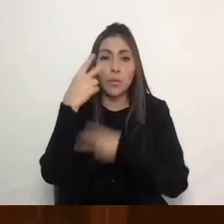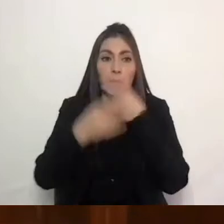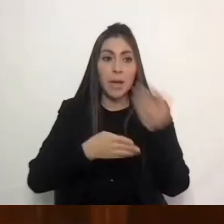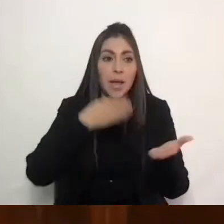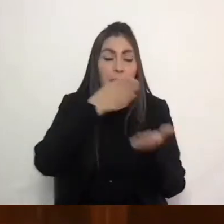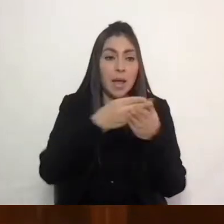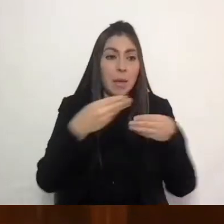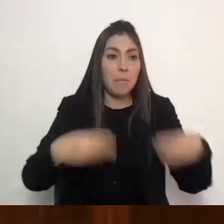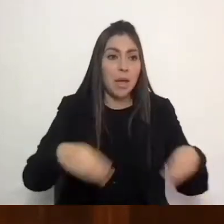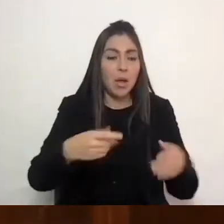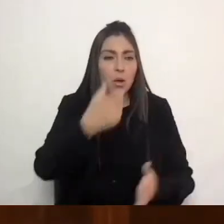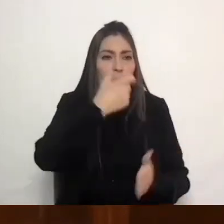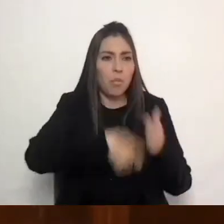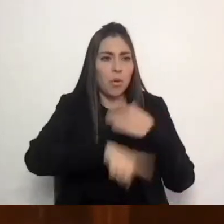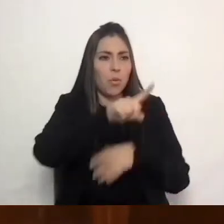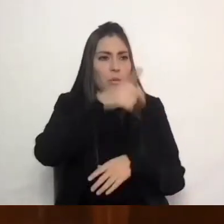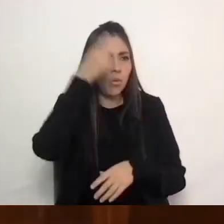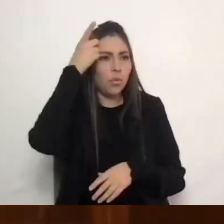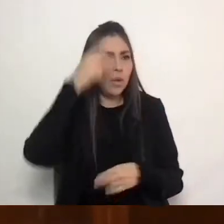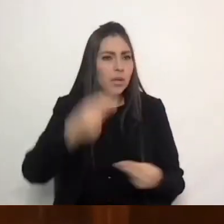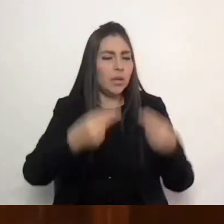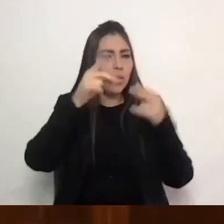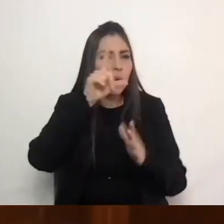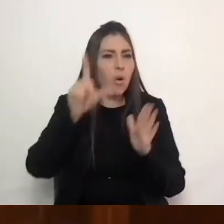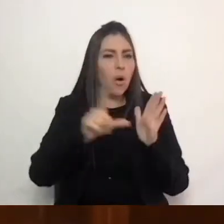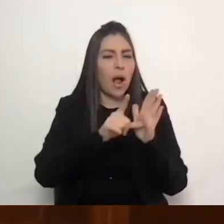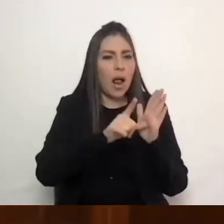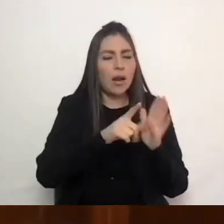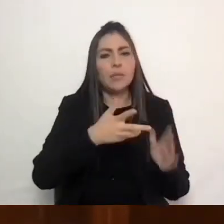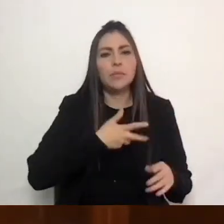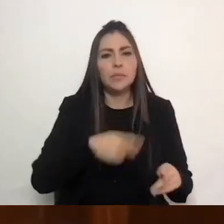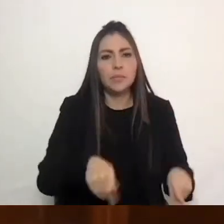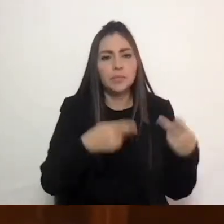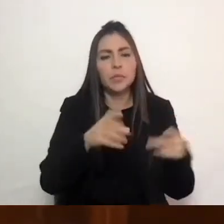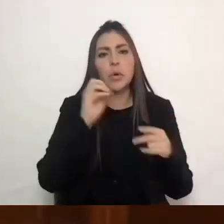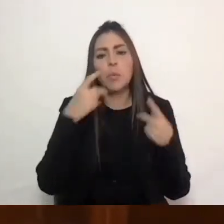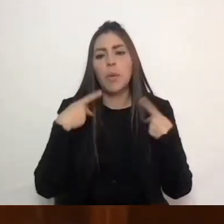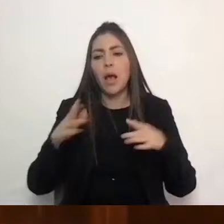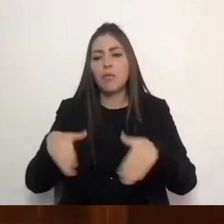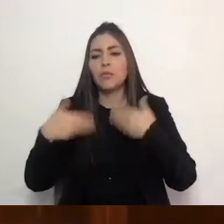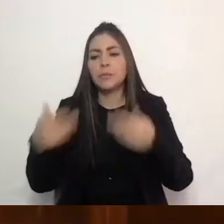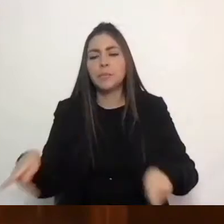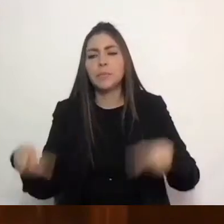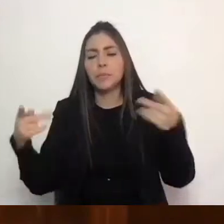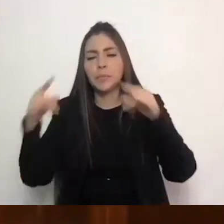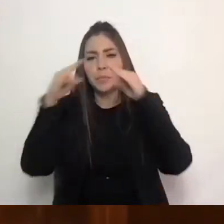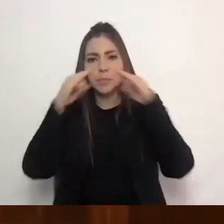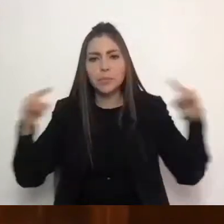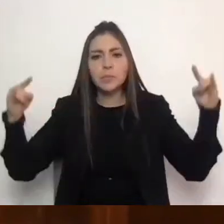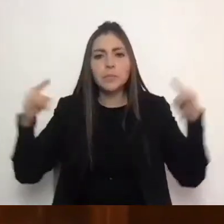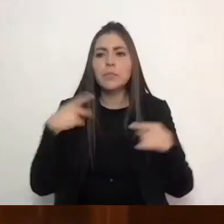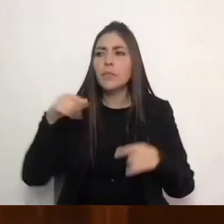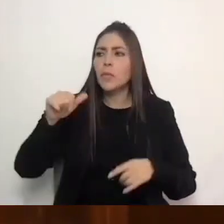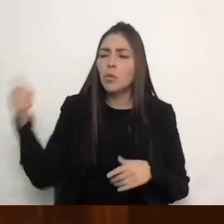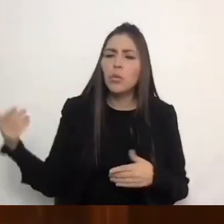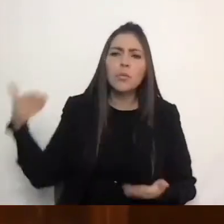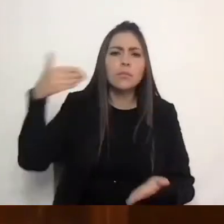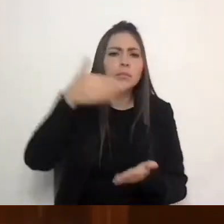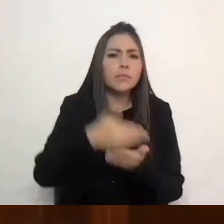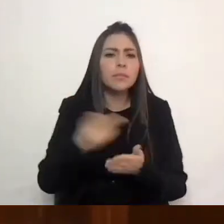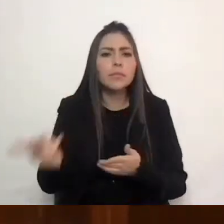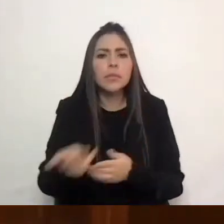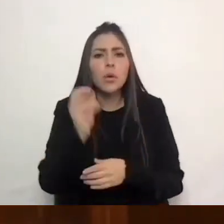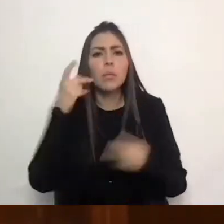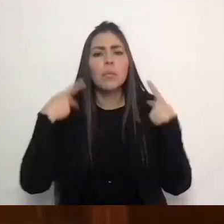y que son las lecciones informales impartidas por un comerciante, por otro cliente o bien por un